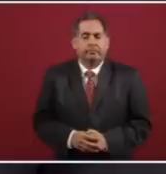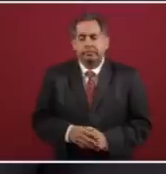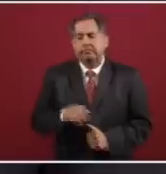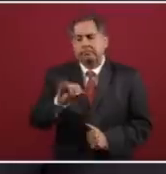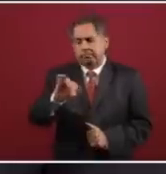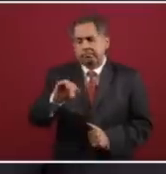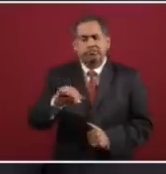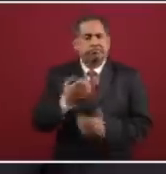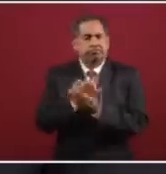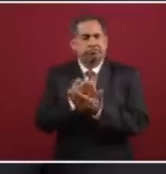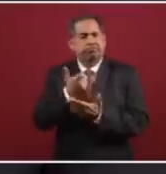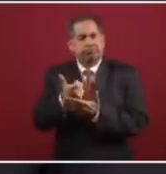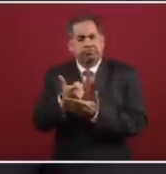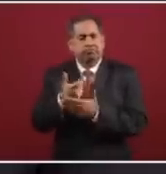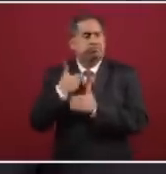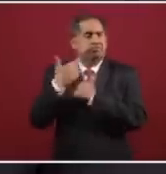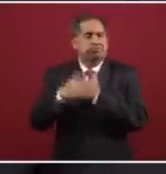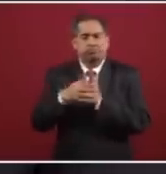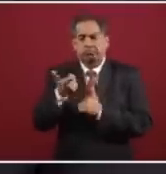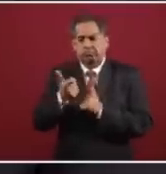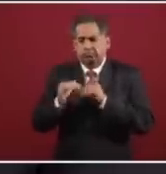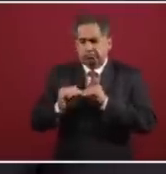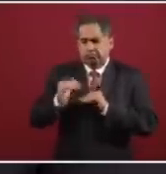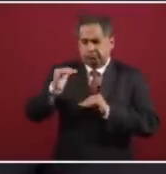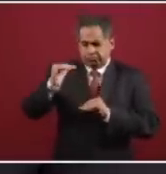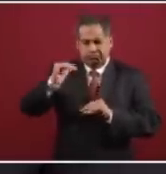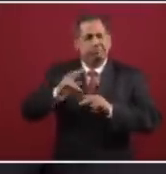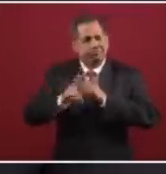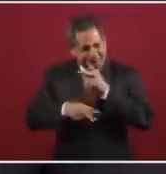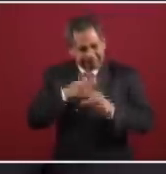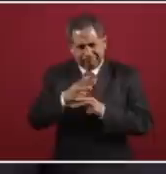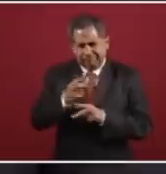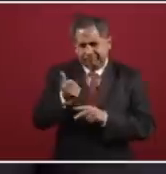la economía. Estamos en eso.